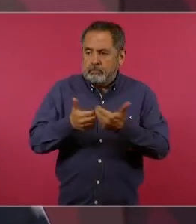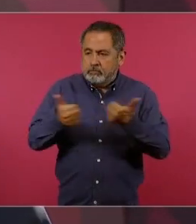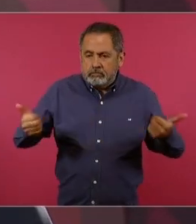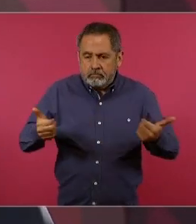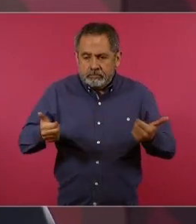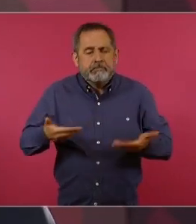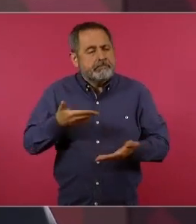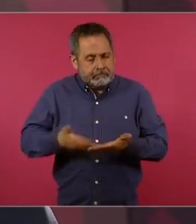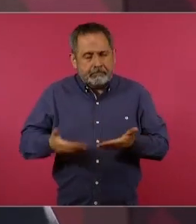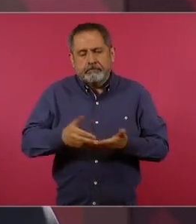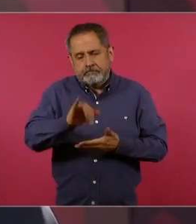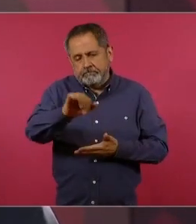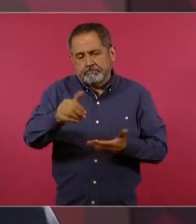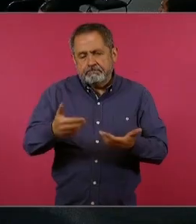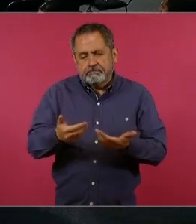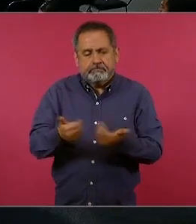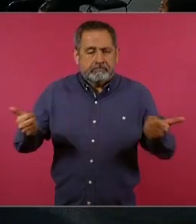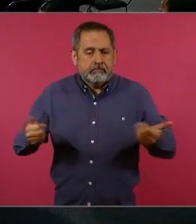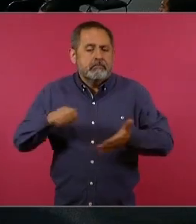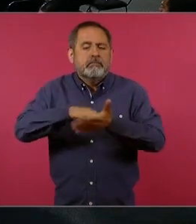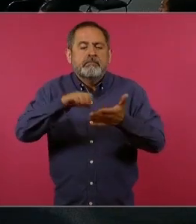con Calderón?